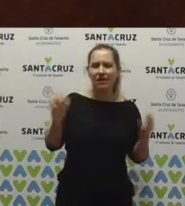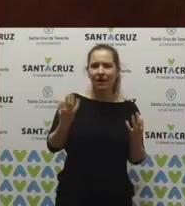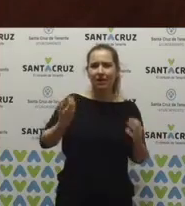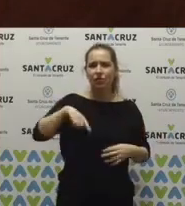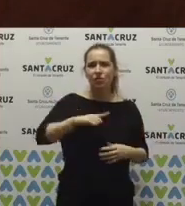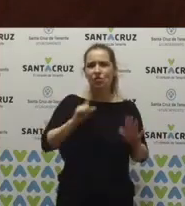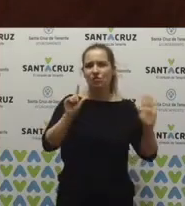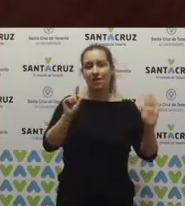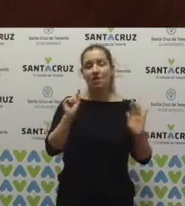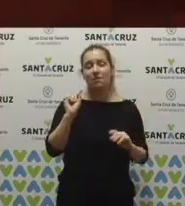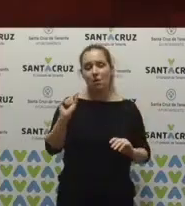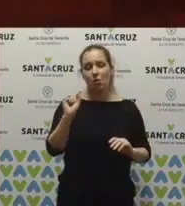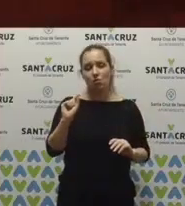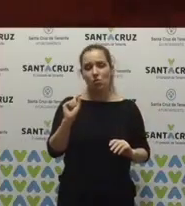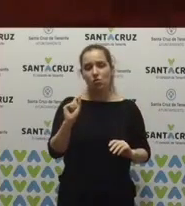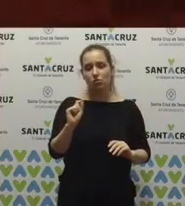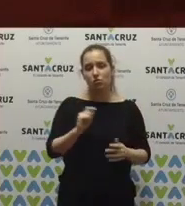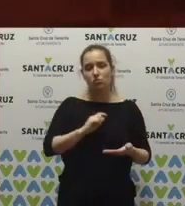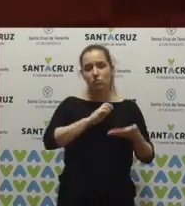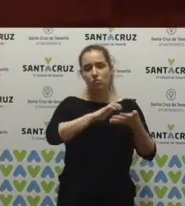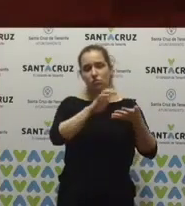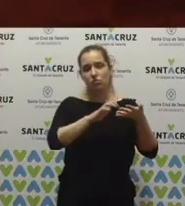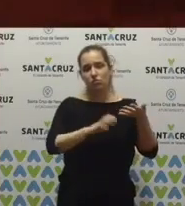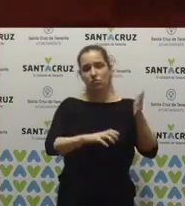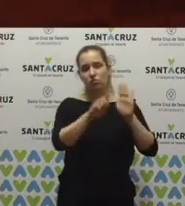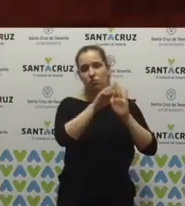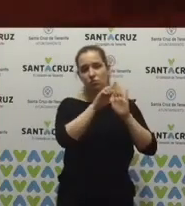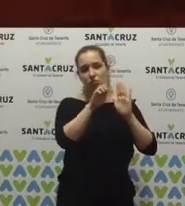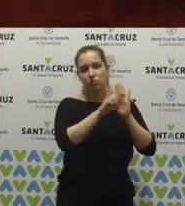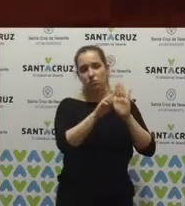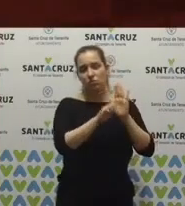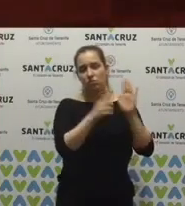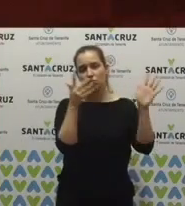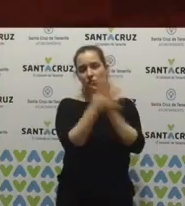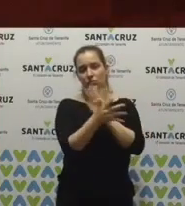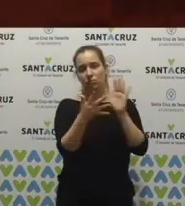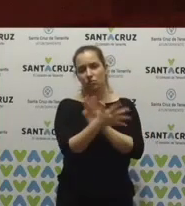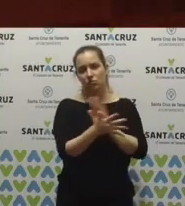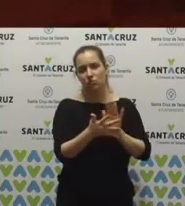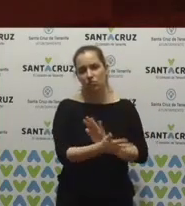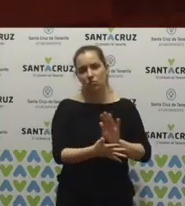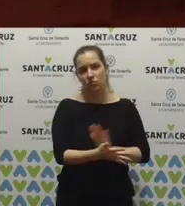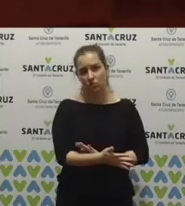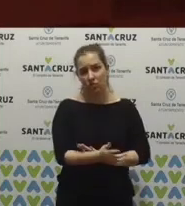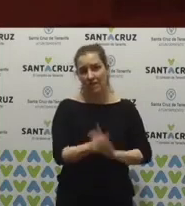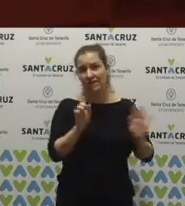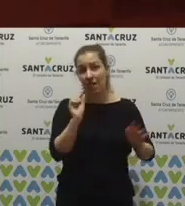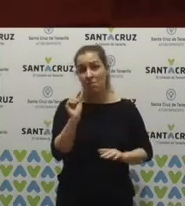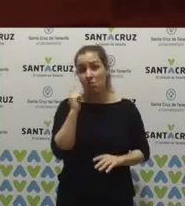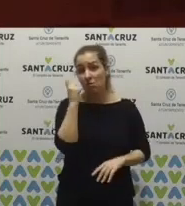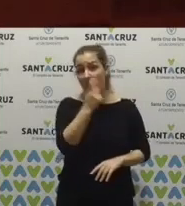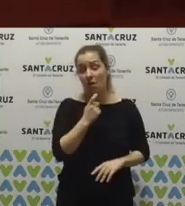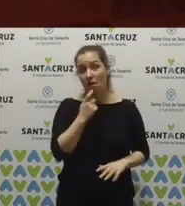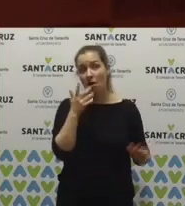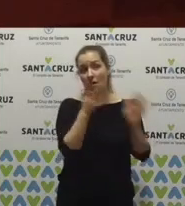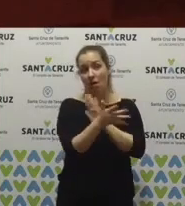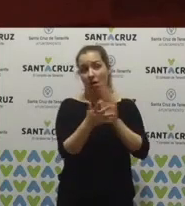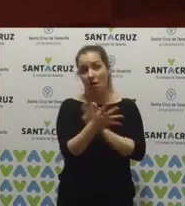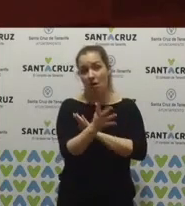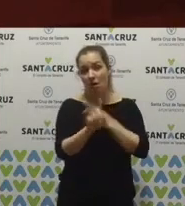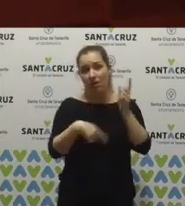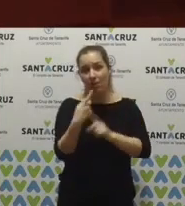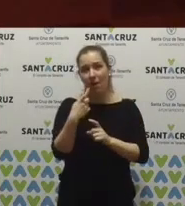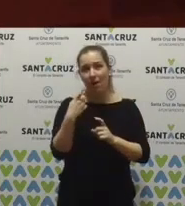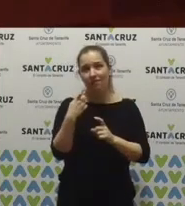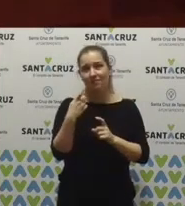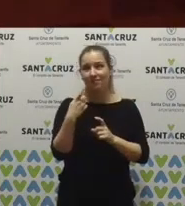que hemos consensuado medida por medida para intentar hacer ver que lo que usted propone está absolutamente recogido y